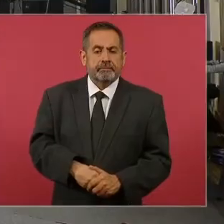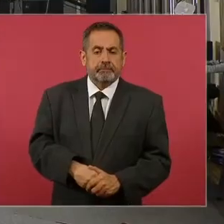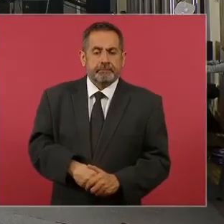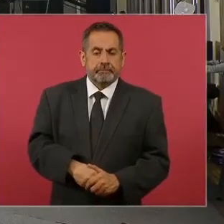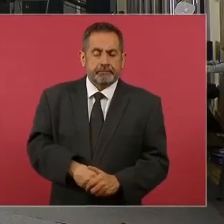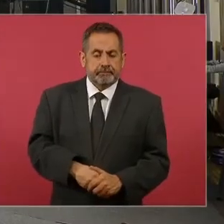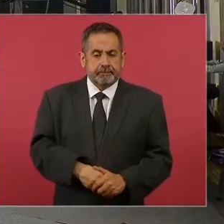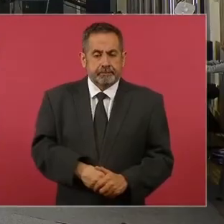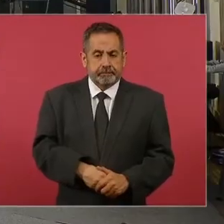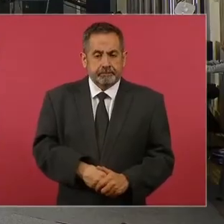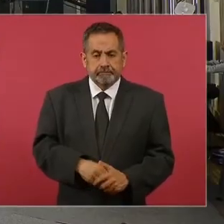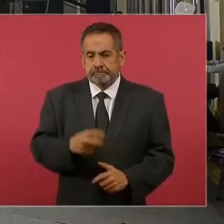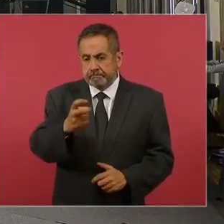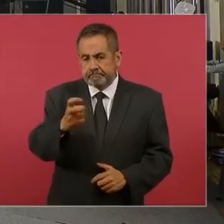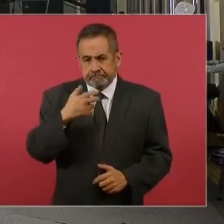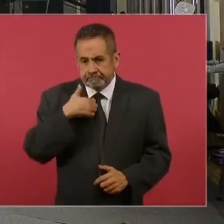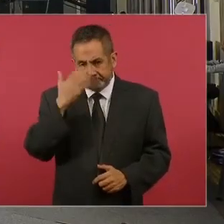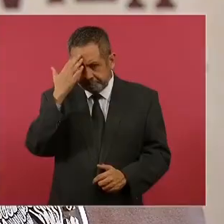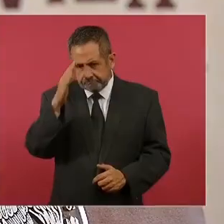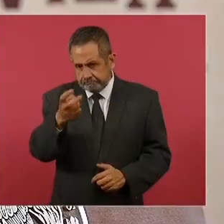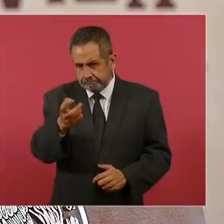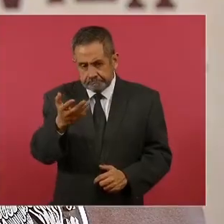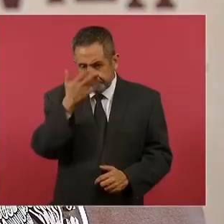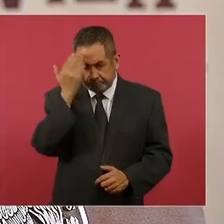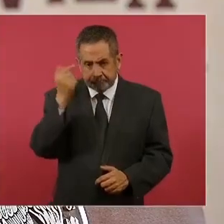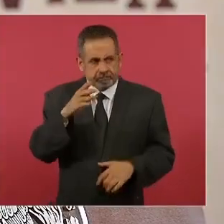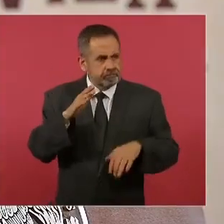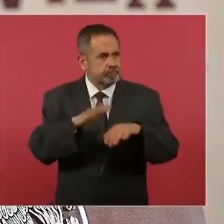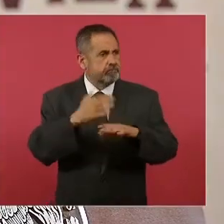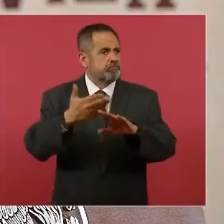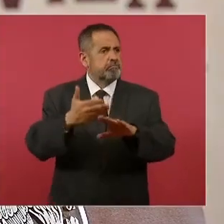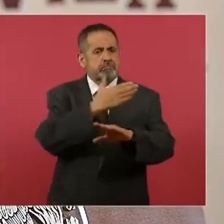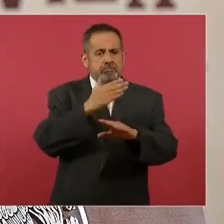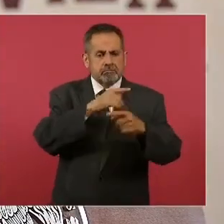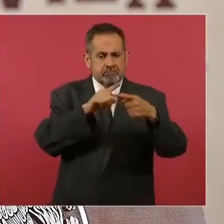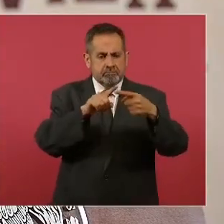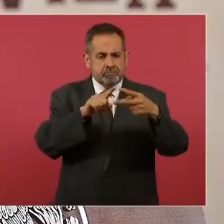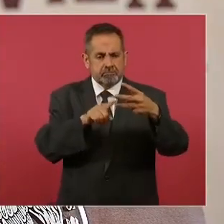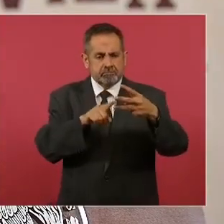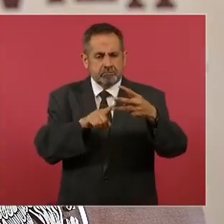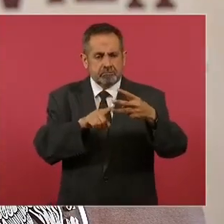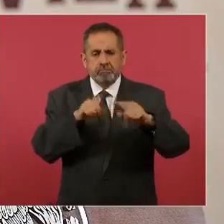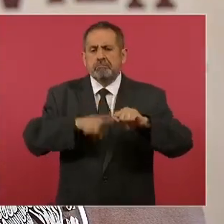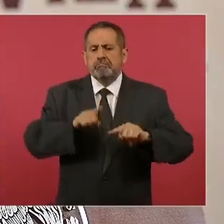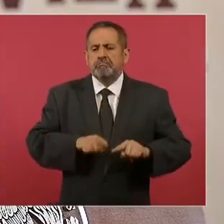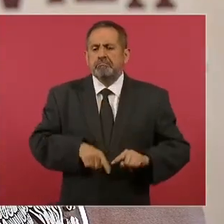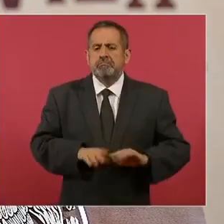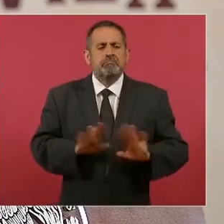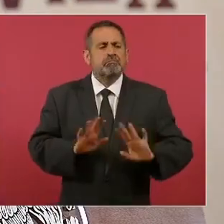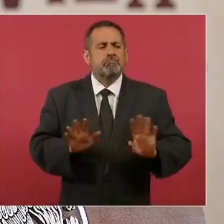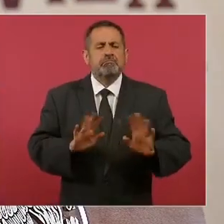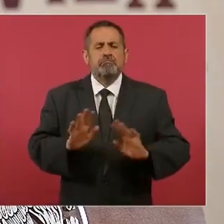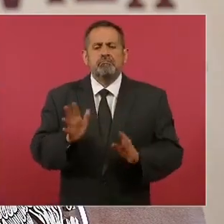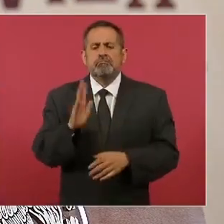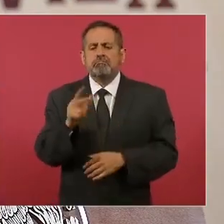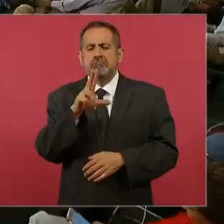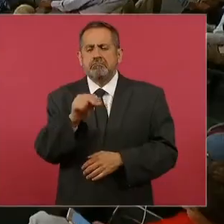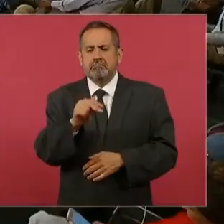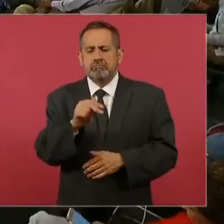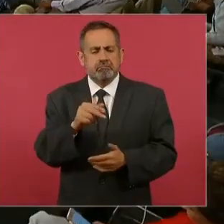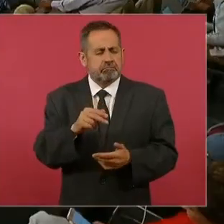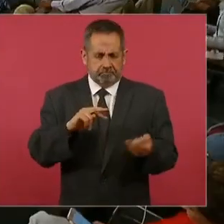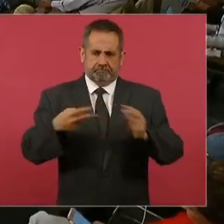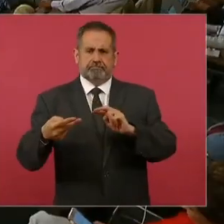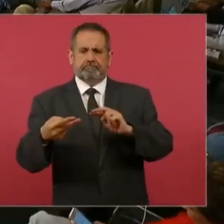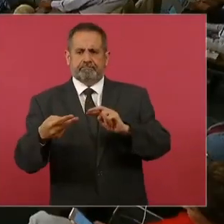Eso es lo que no conocemos. ¿Por qué se bajaron los 3 proyectos y por qué de pronto cambia